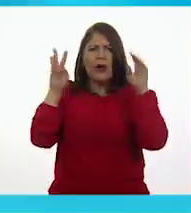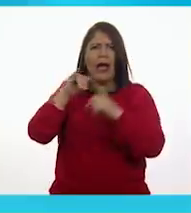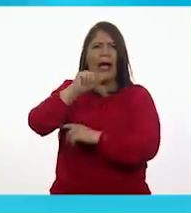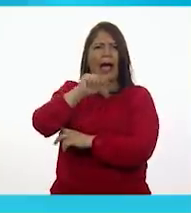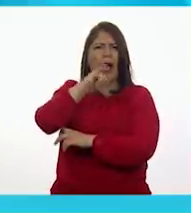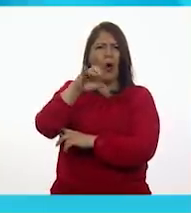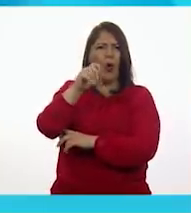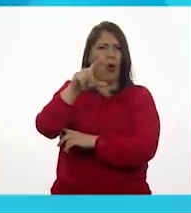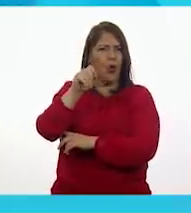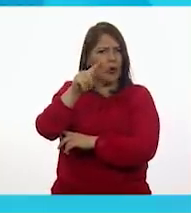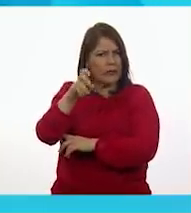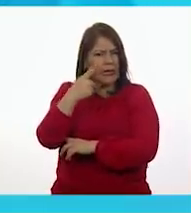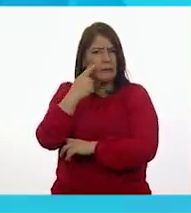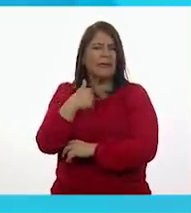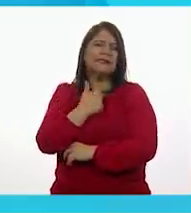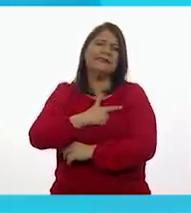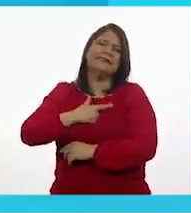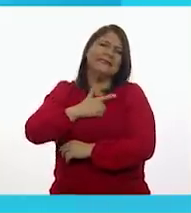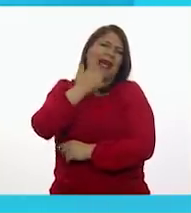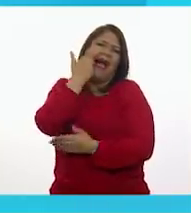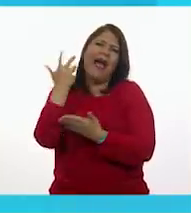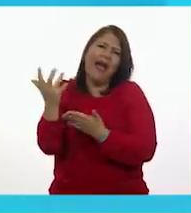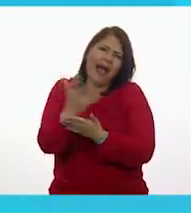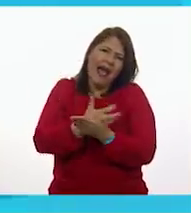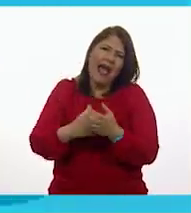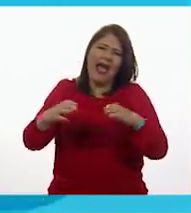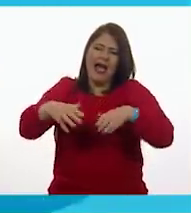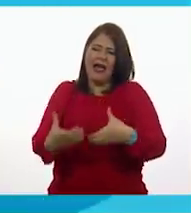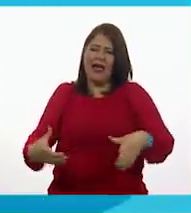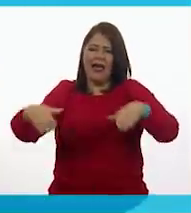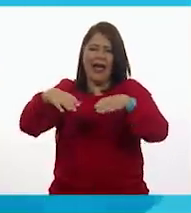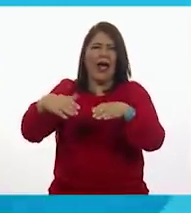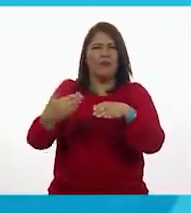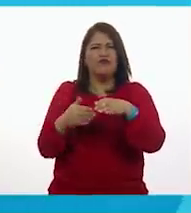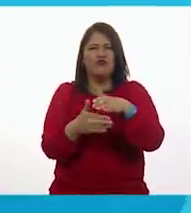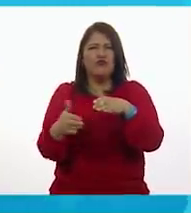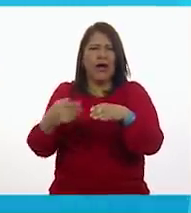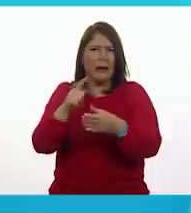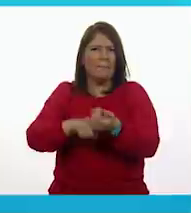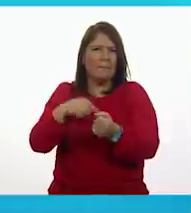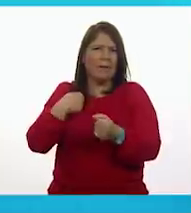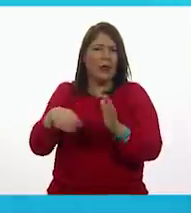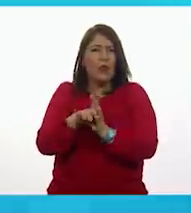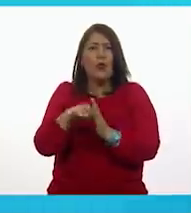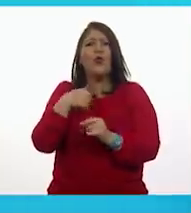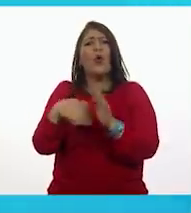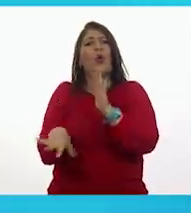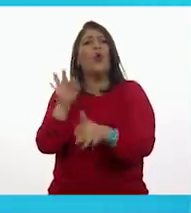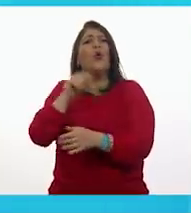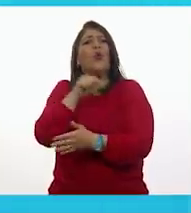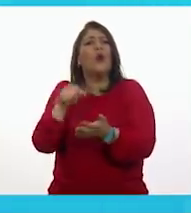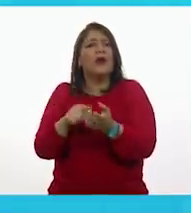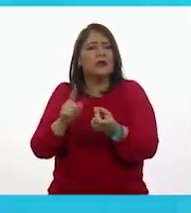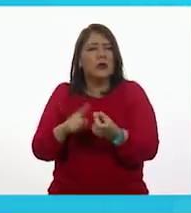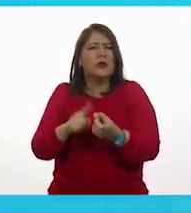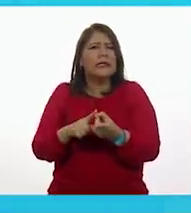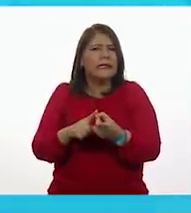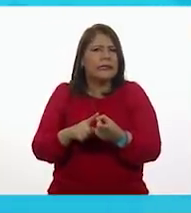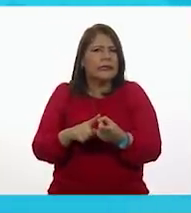gustan mucho y me encantaría tener uno en una pecera en mi cuarto. ¿Sabes dónde puedo conseguir uno?